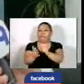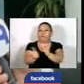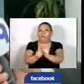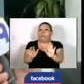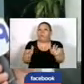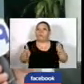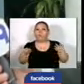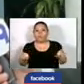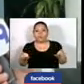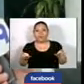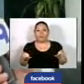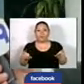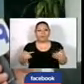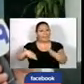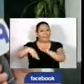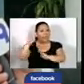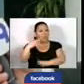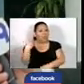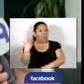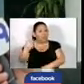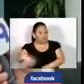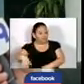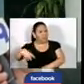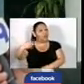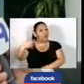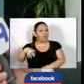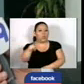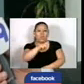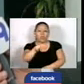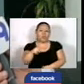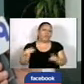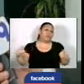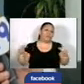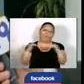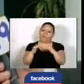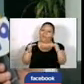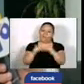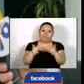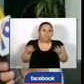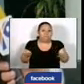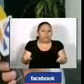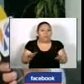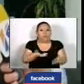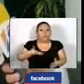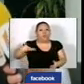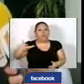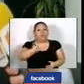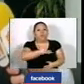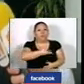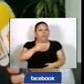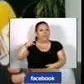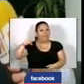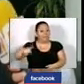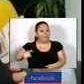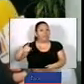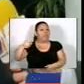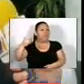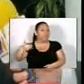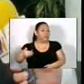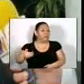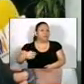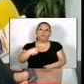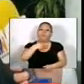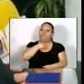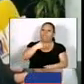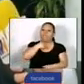incremento en los costos. Esto no va a ser la excepción y estamos todavía en un año mucho más atípico porque